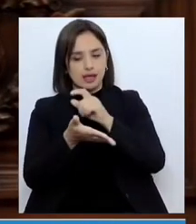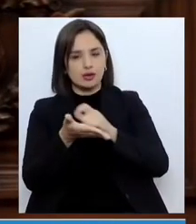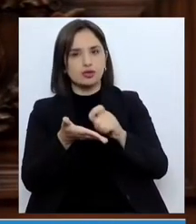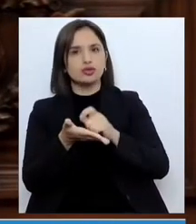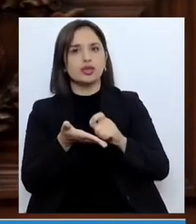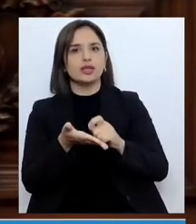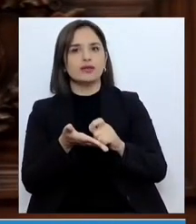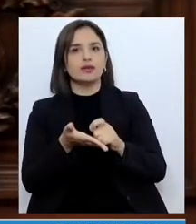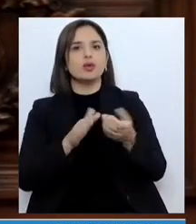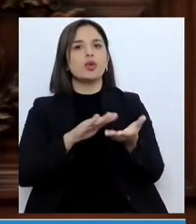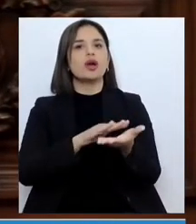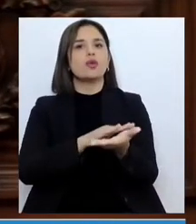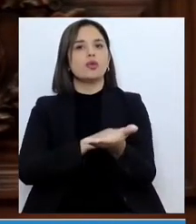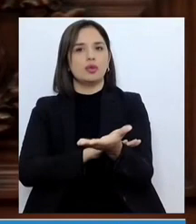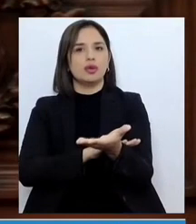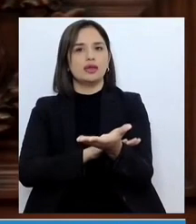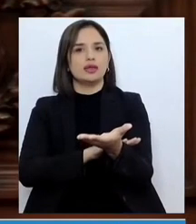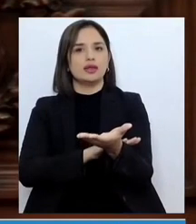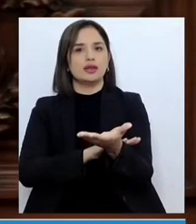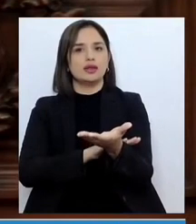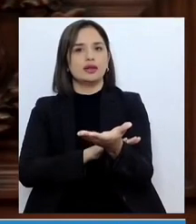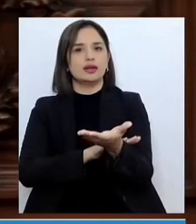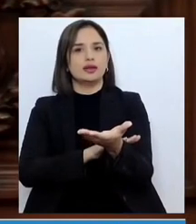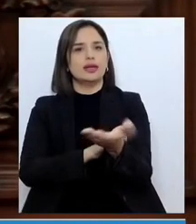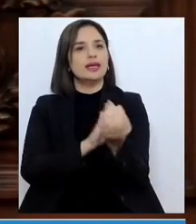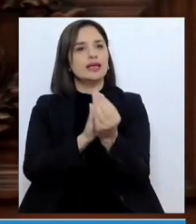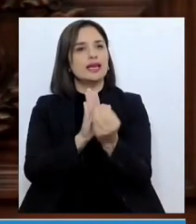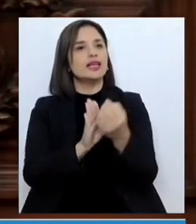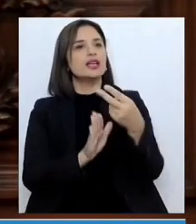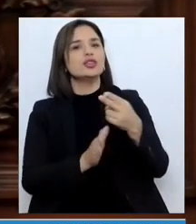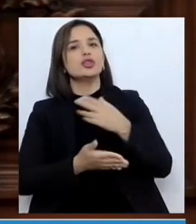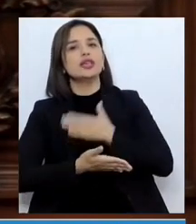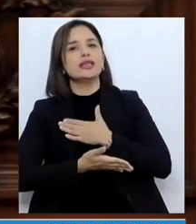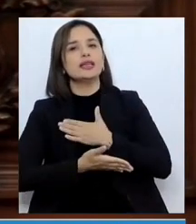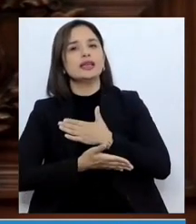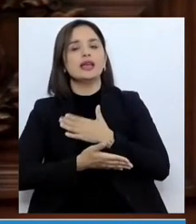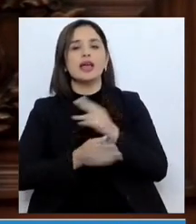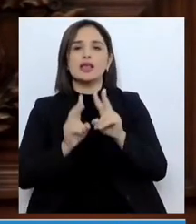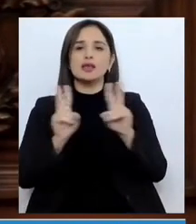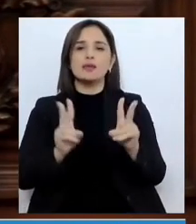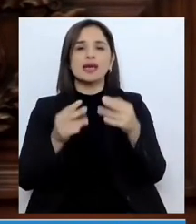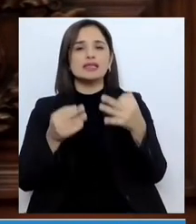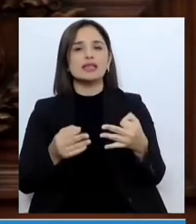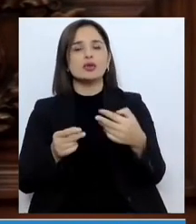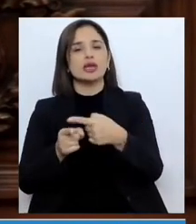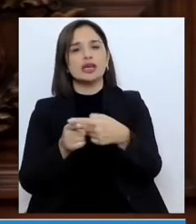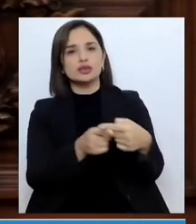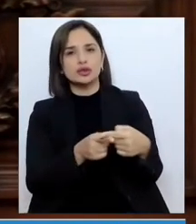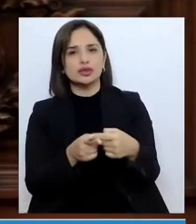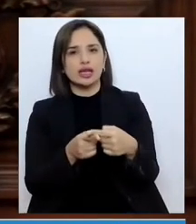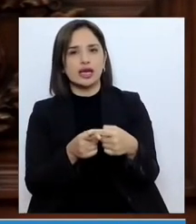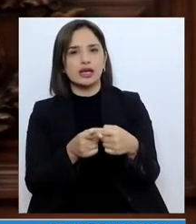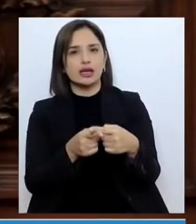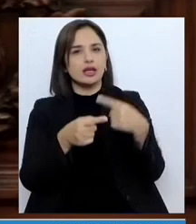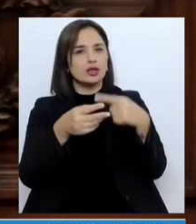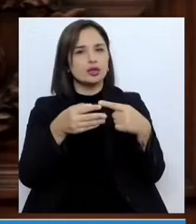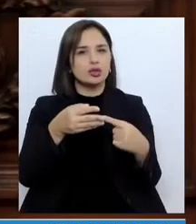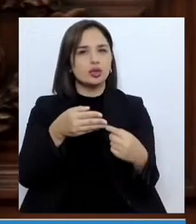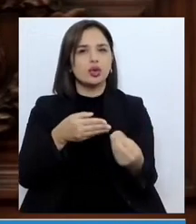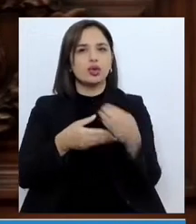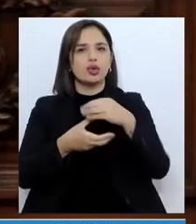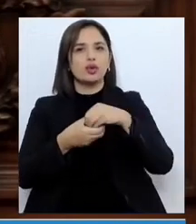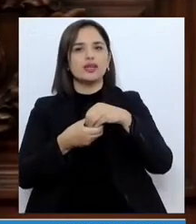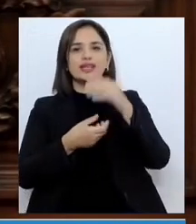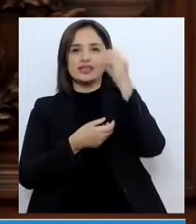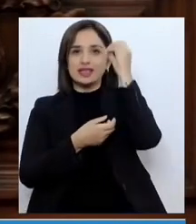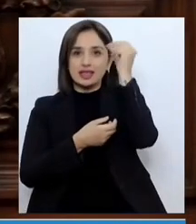propuesta que interprete sus deseos de paz y de seguridad social, es decir, el conjunto de nuestras ideas